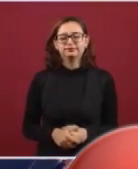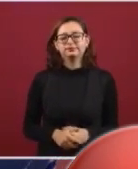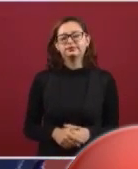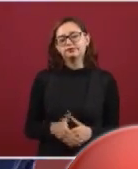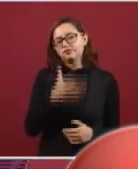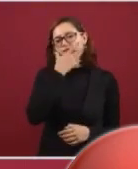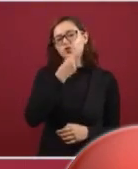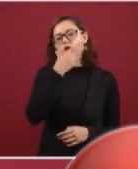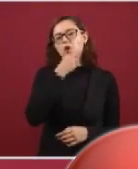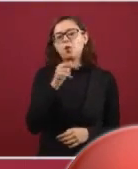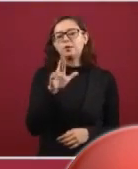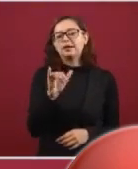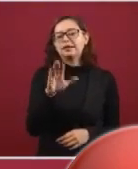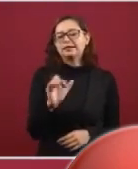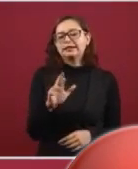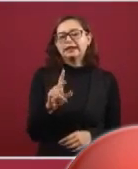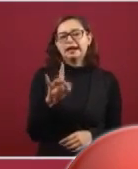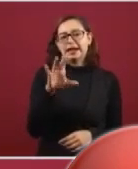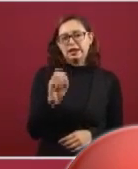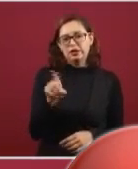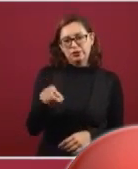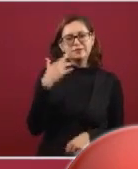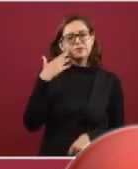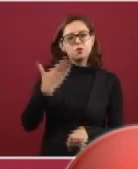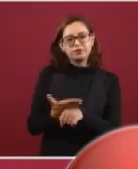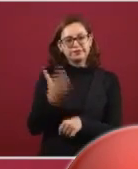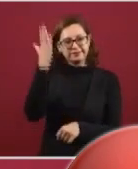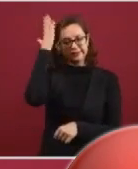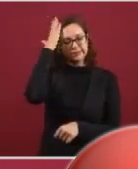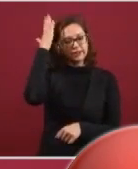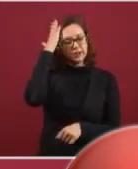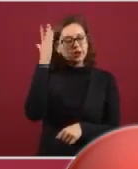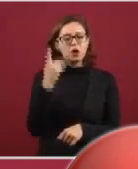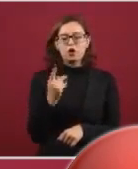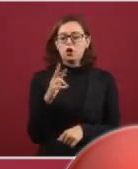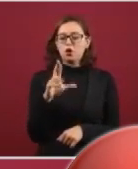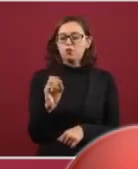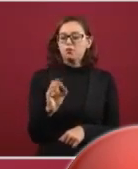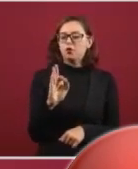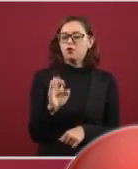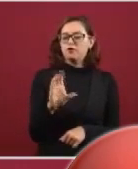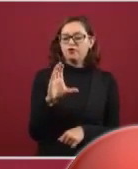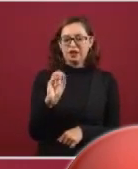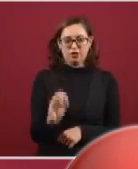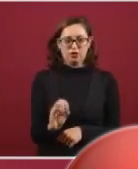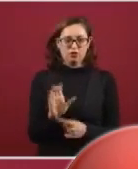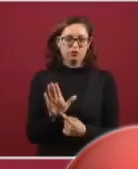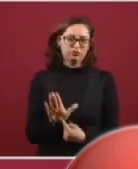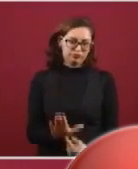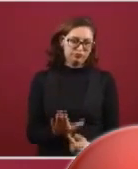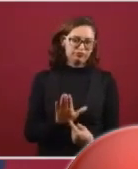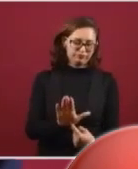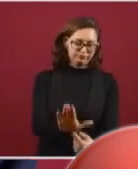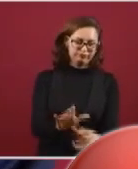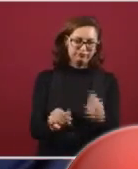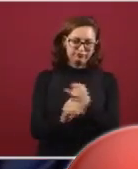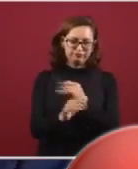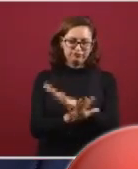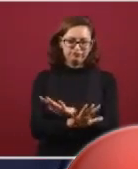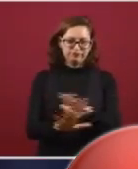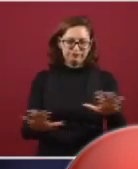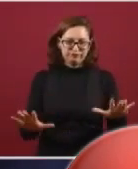Ricardo Sheffield, que es el procurador federal